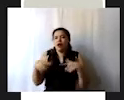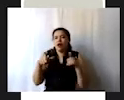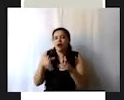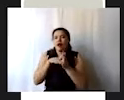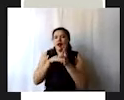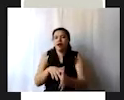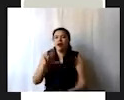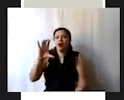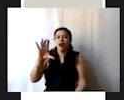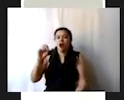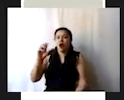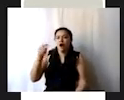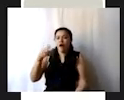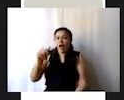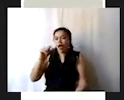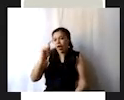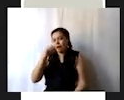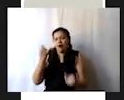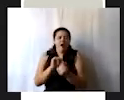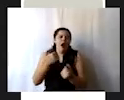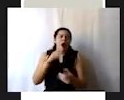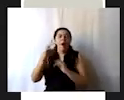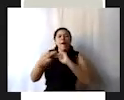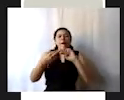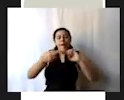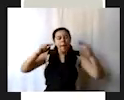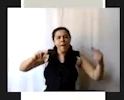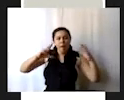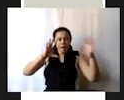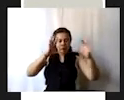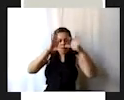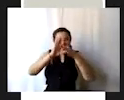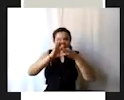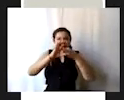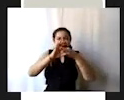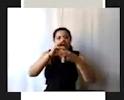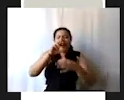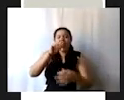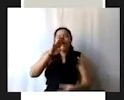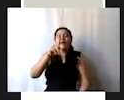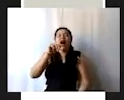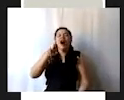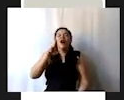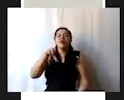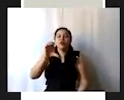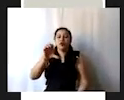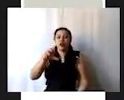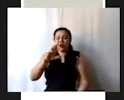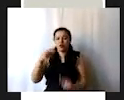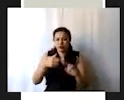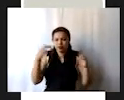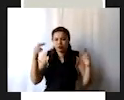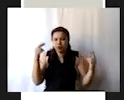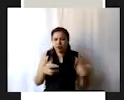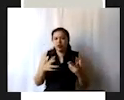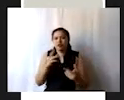por ejemplo, al igual que otras coaliciones regionales como REPAOC, la Red de Plataformas Nacionales de ONGs de